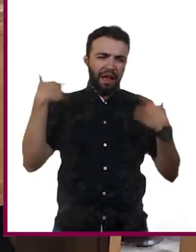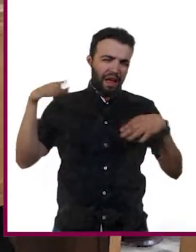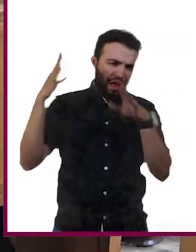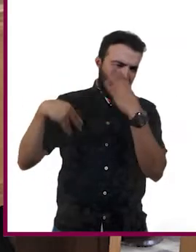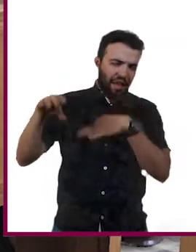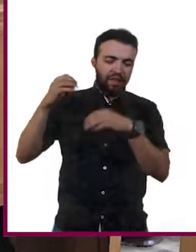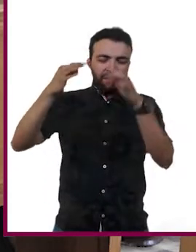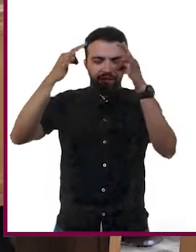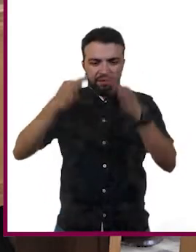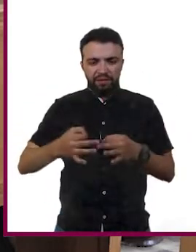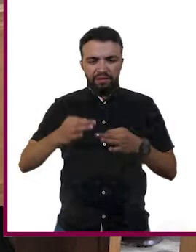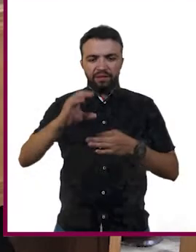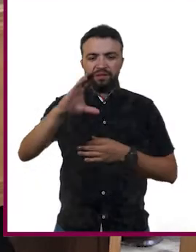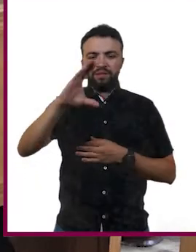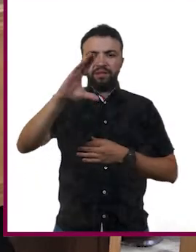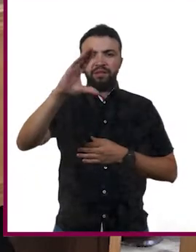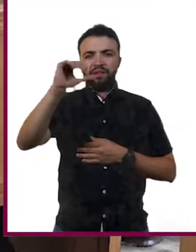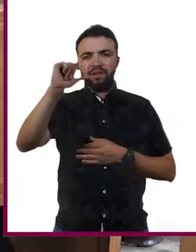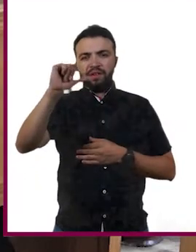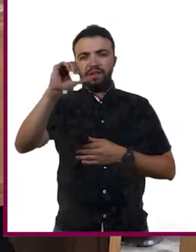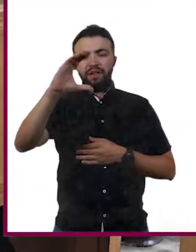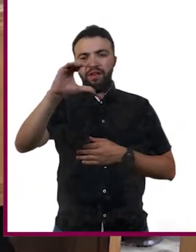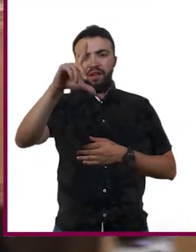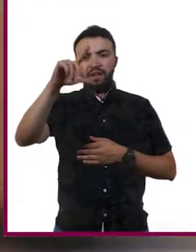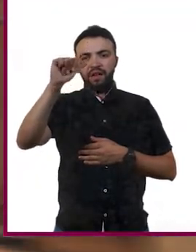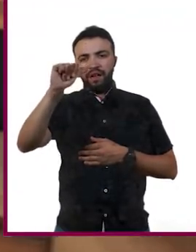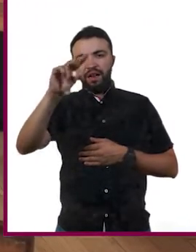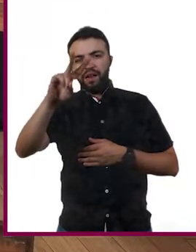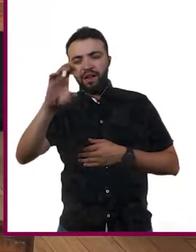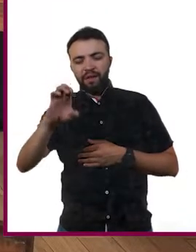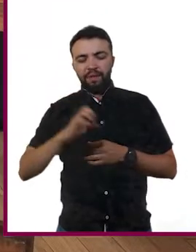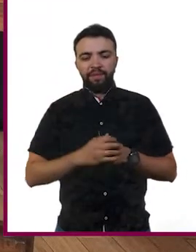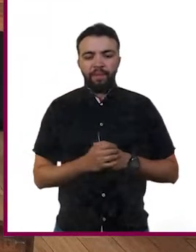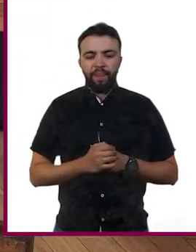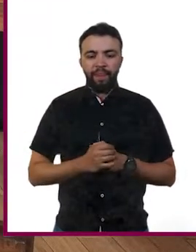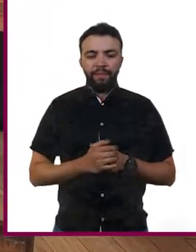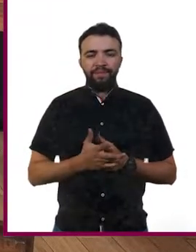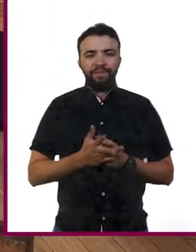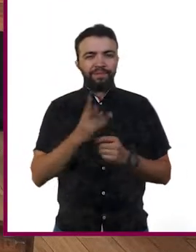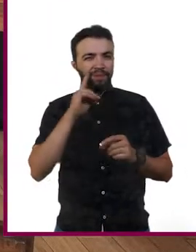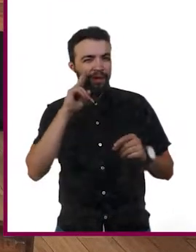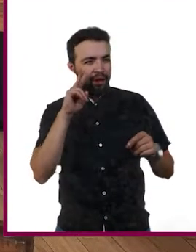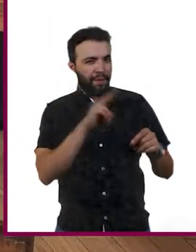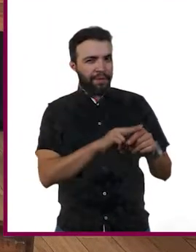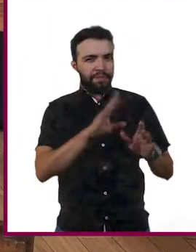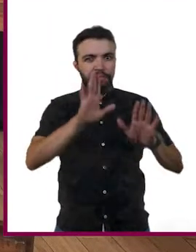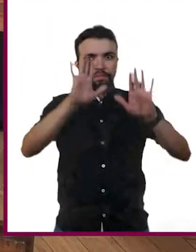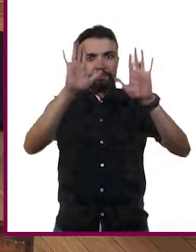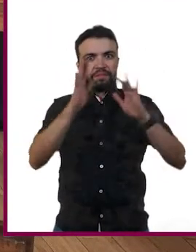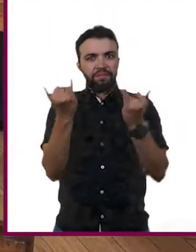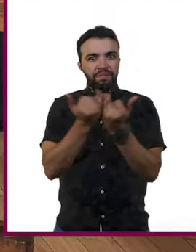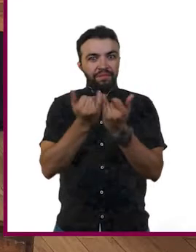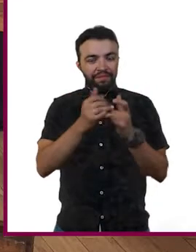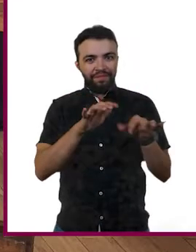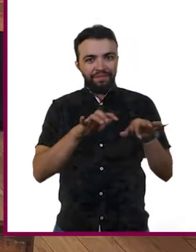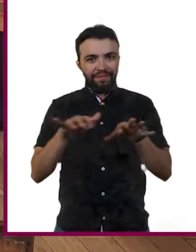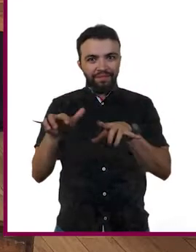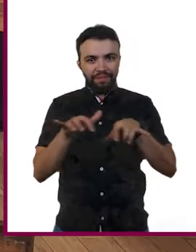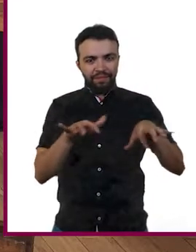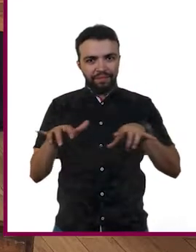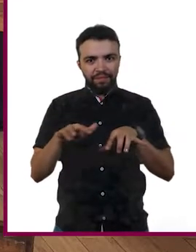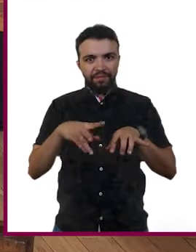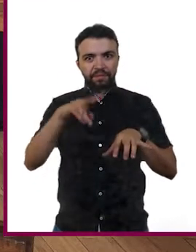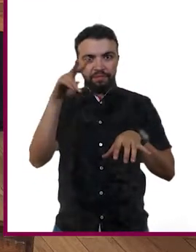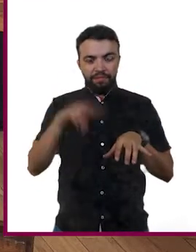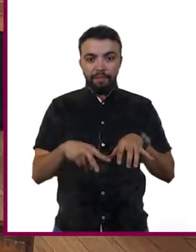que yo me quedaré con clavecín o clave para no equivocarme. Pues así visualmente me recuerda un poco al piano, ¿verdad? Pero